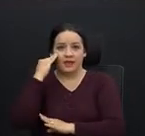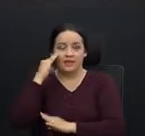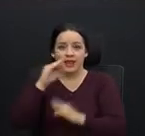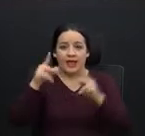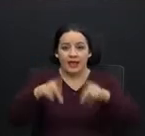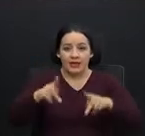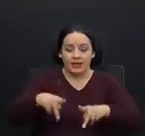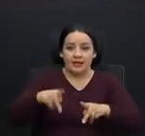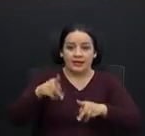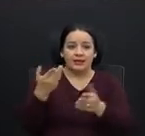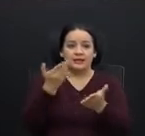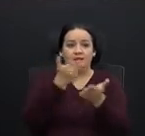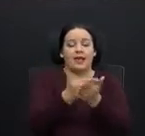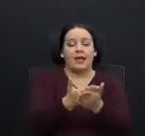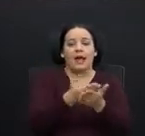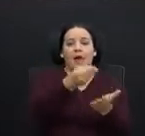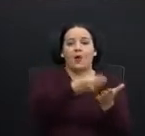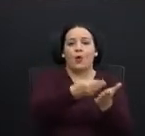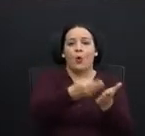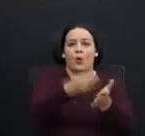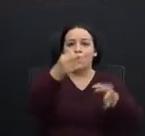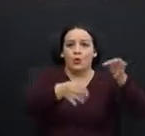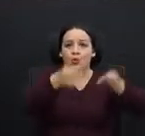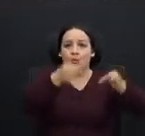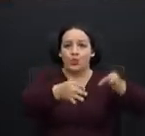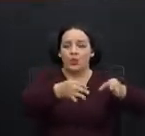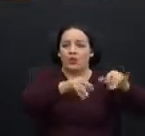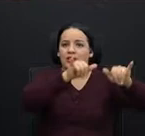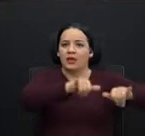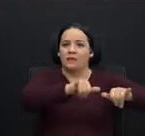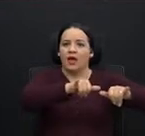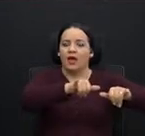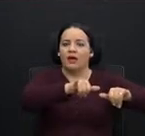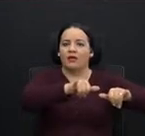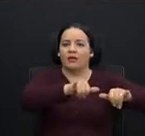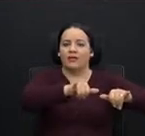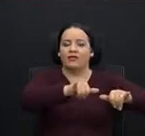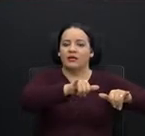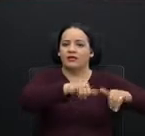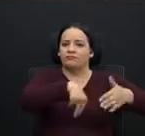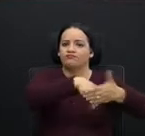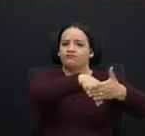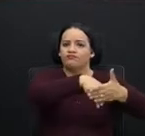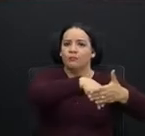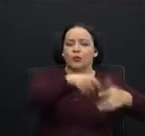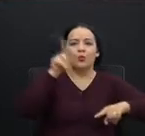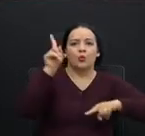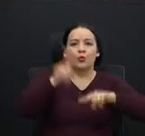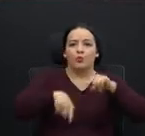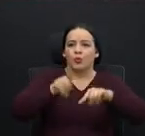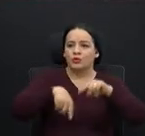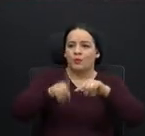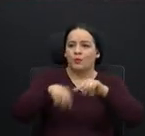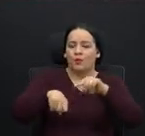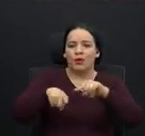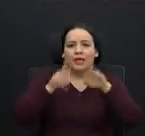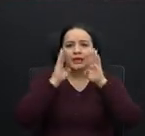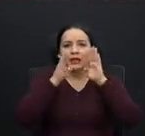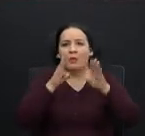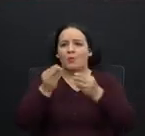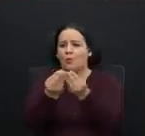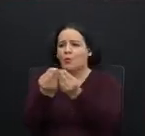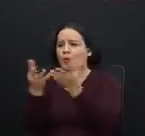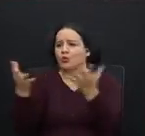Hacienda, cobro judicial, se va a pegar, porque no hay capacidad en la cantidad de abogados que existen para